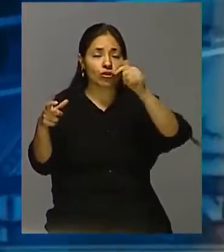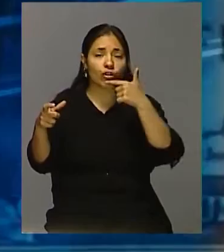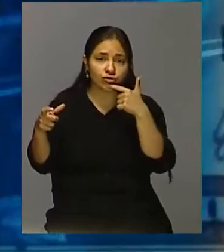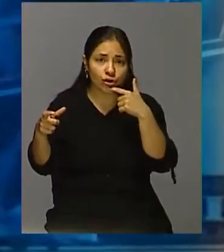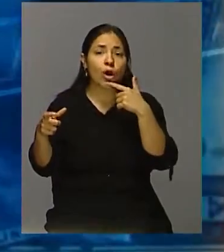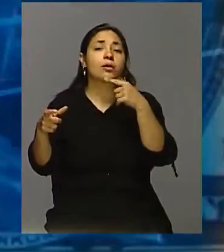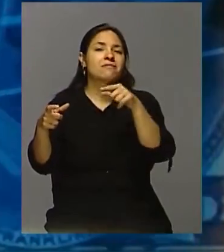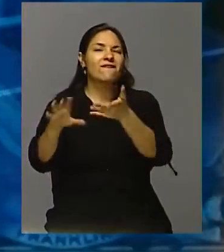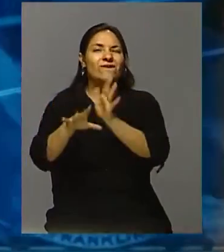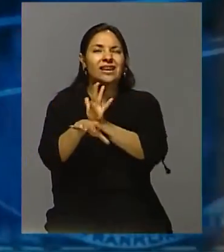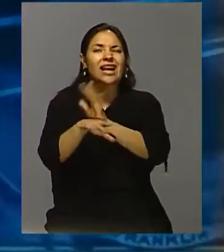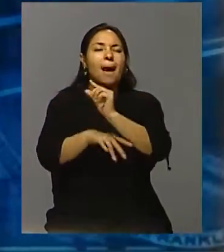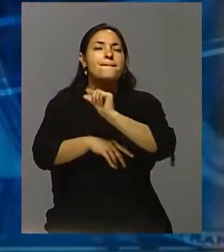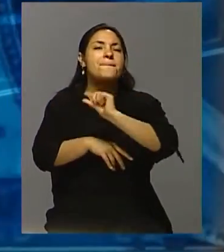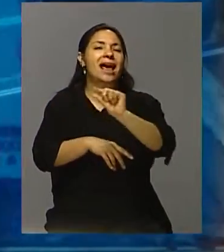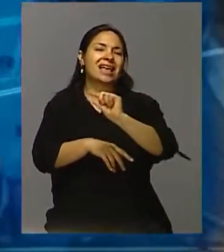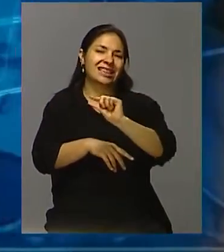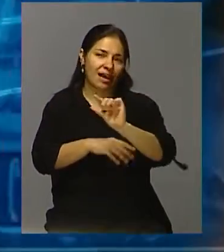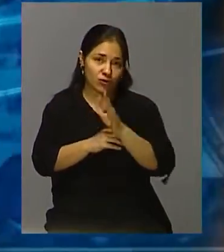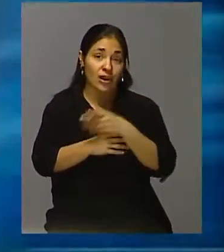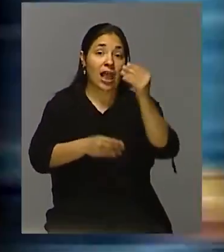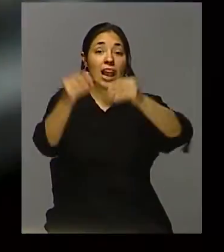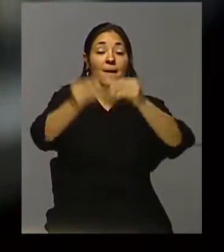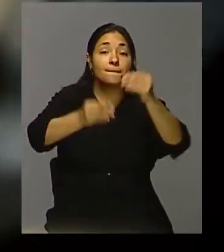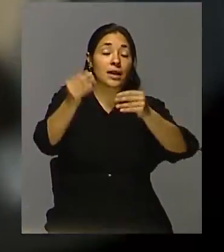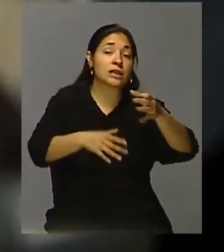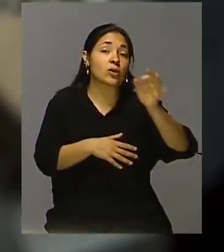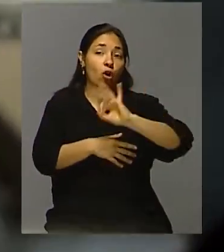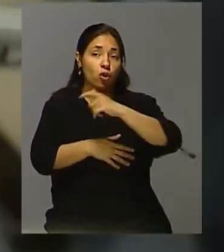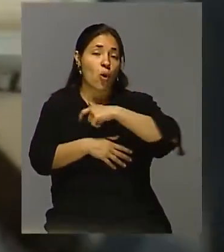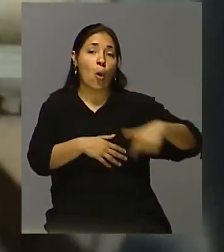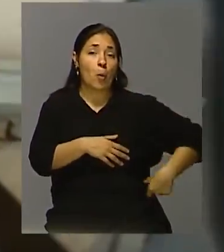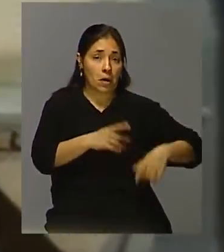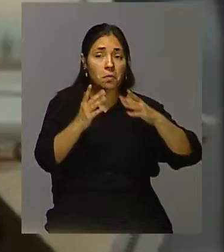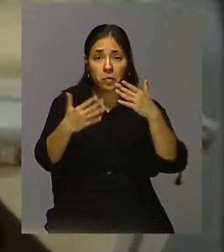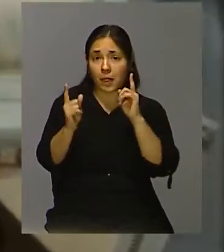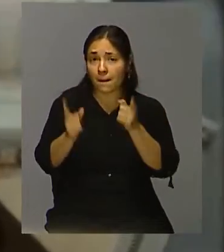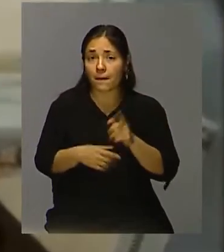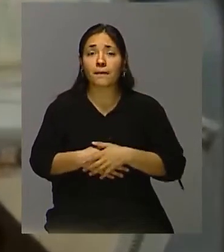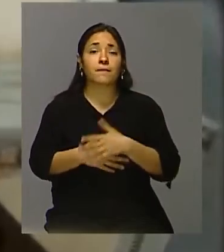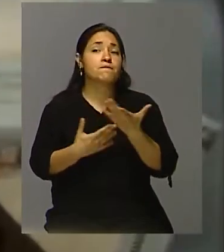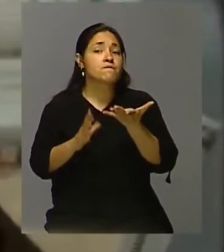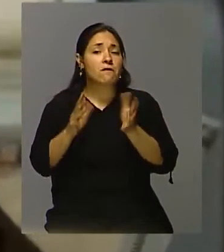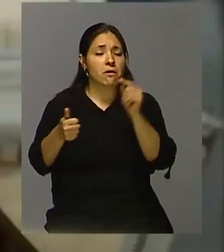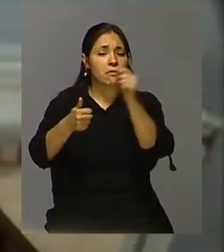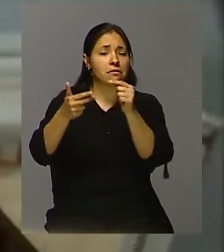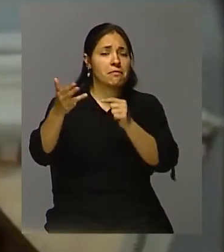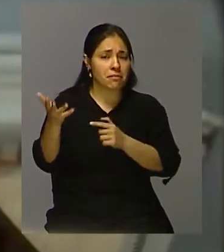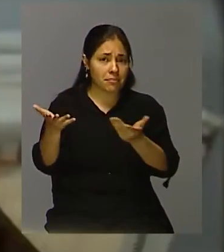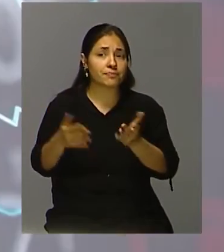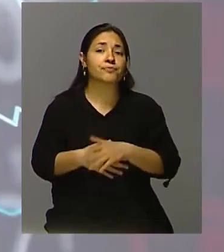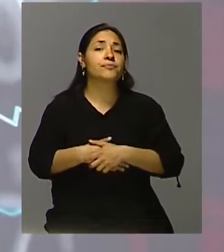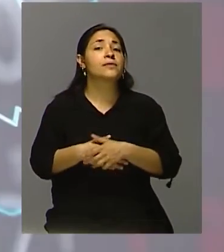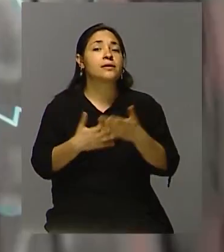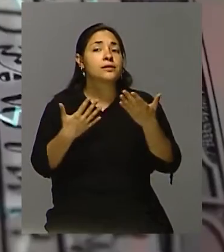especie de préstamos que uno le hace tanto a las empresas como a los estados, como diversas clases de instrumentos que muchos